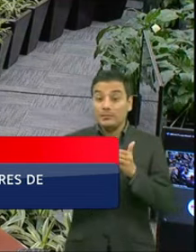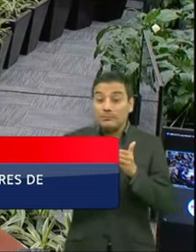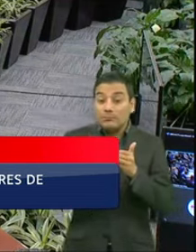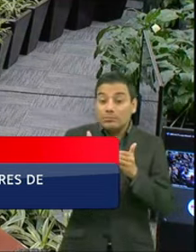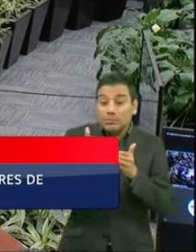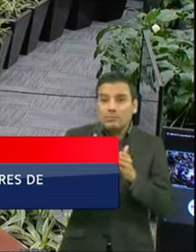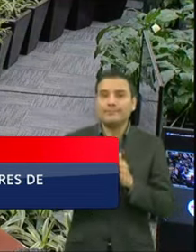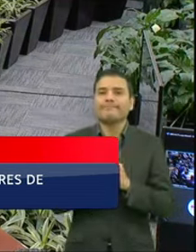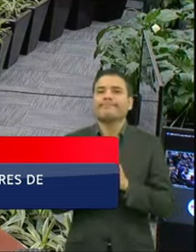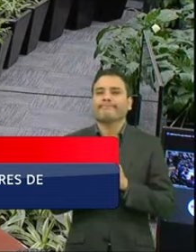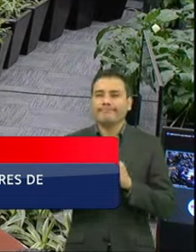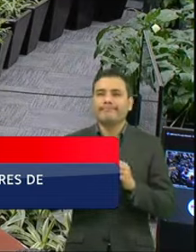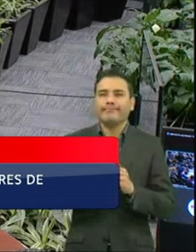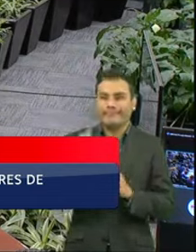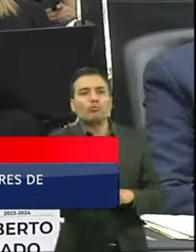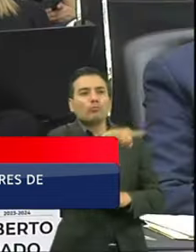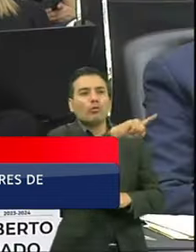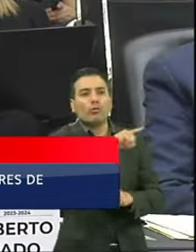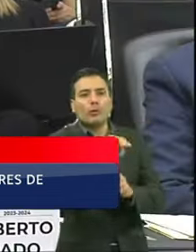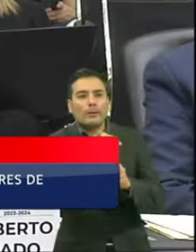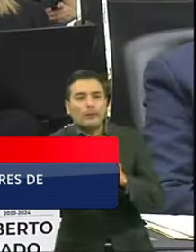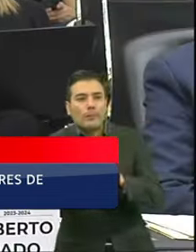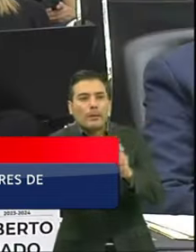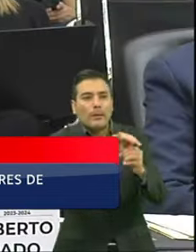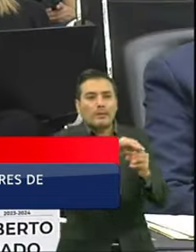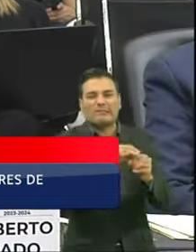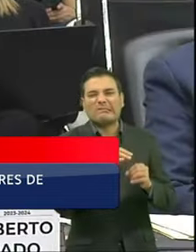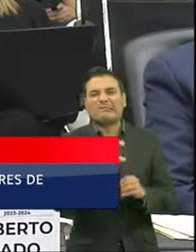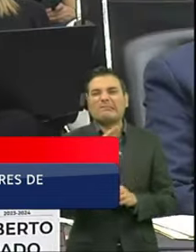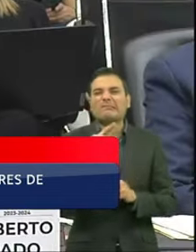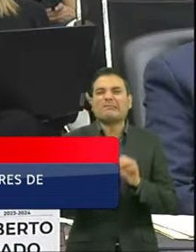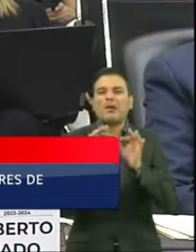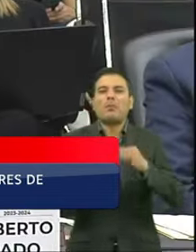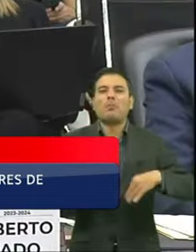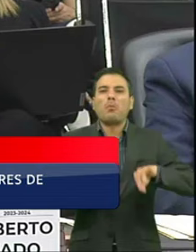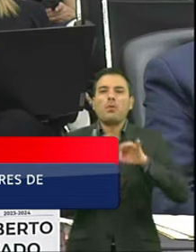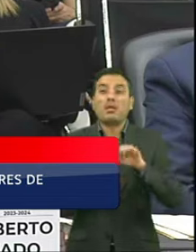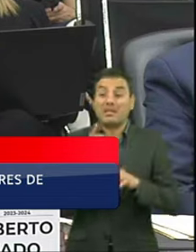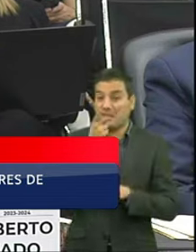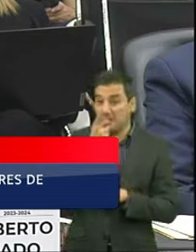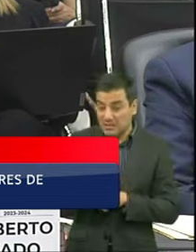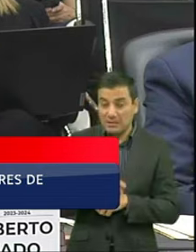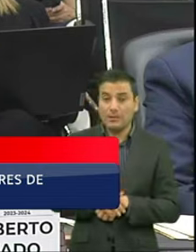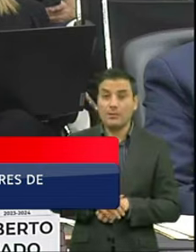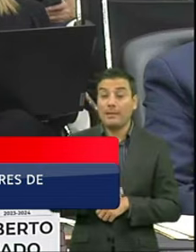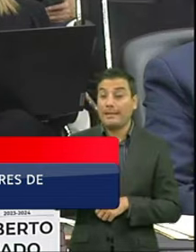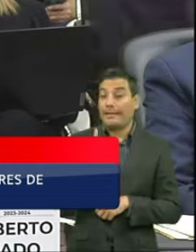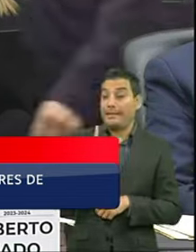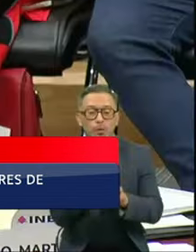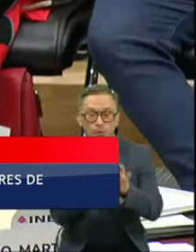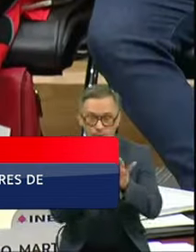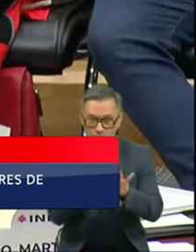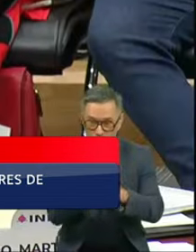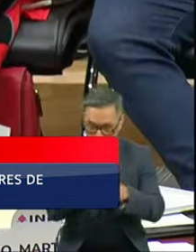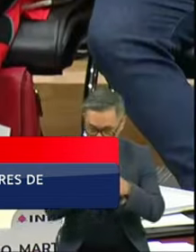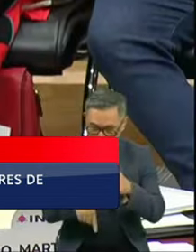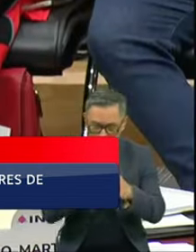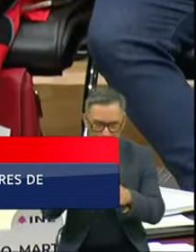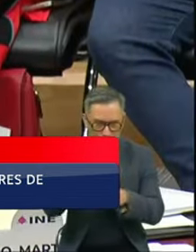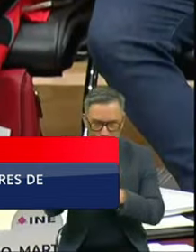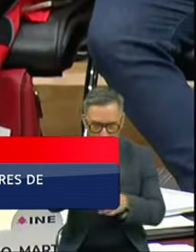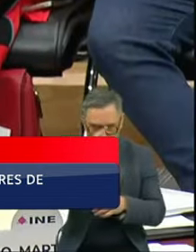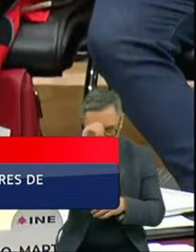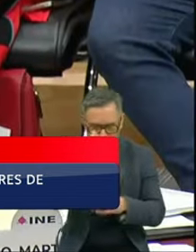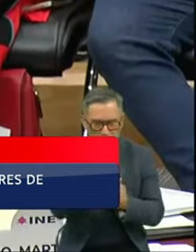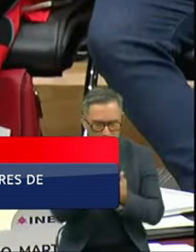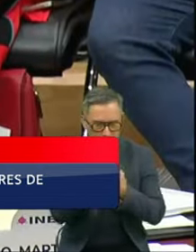nos falta uno, nos falta Francisco Daniel Barreda, yo espero que pronto lo haga, pero si tenemos esos 43 senadores, pues no,